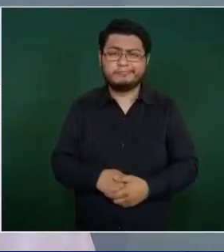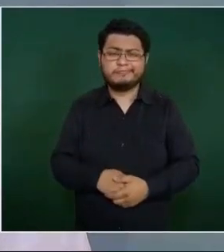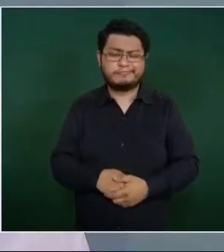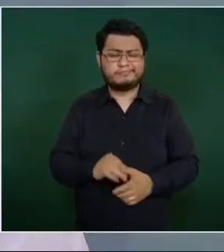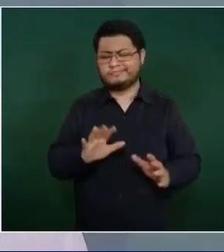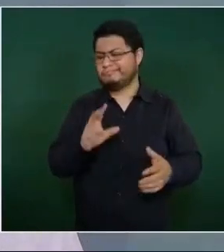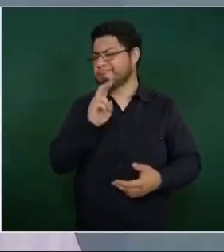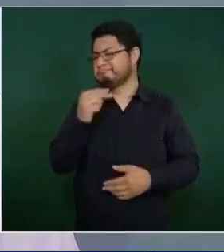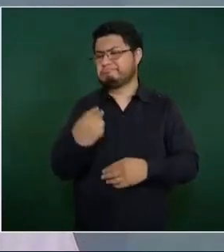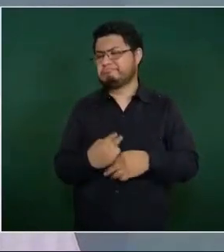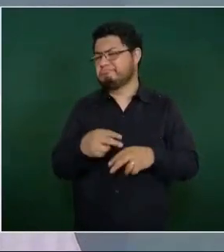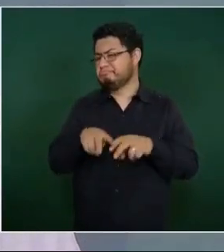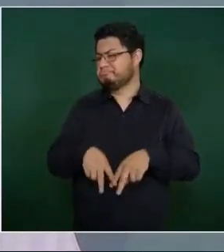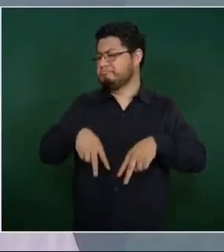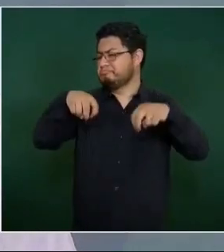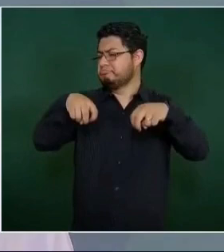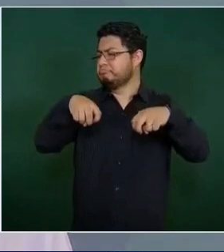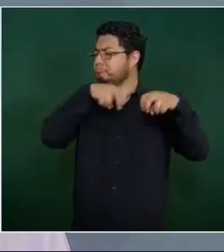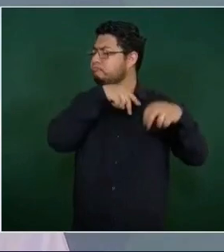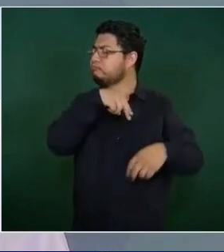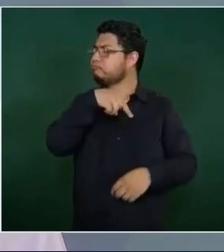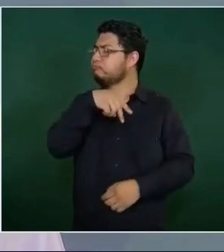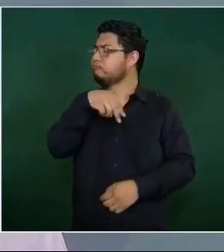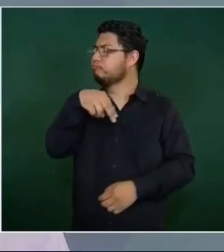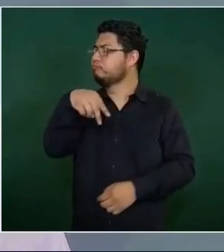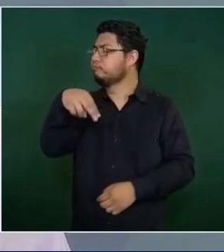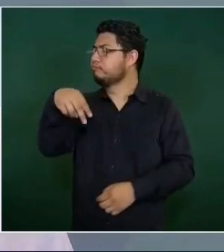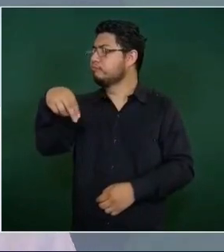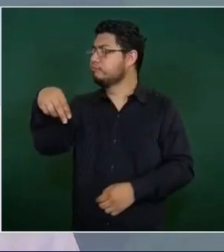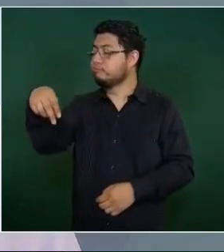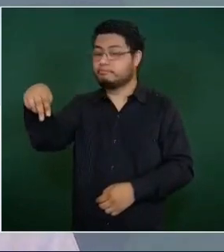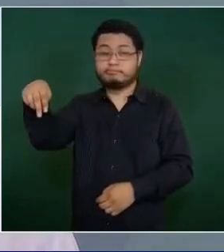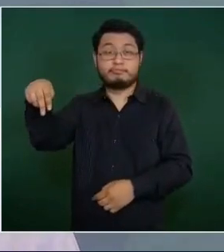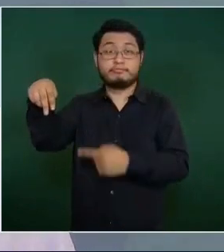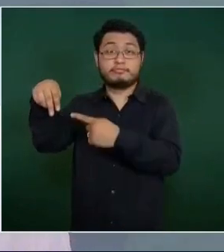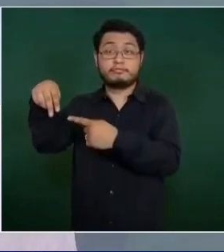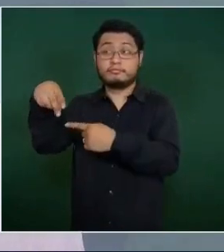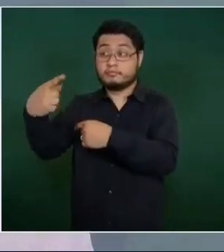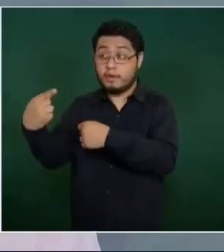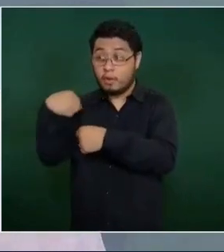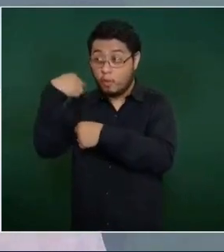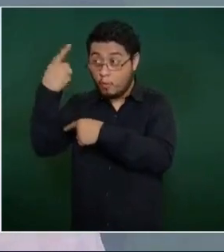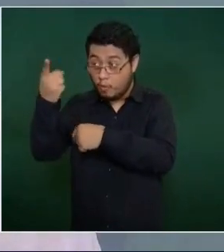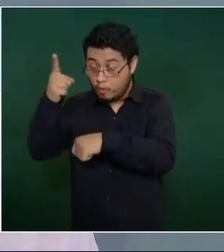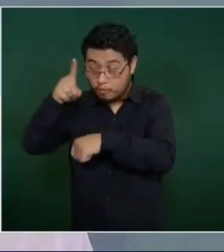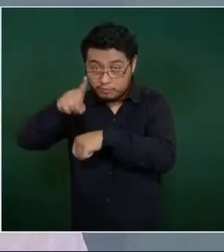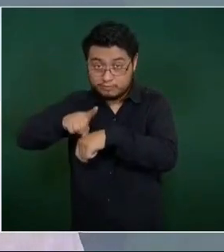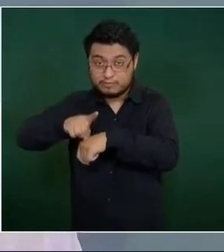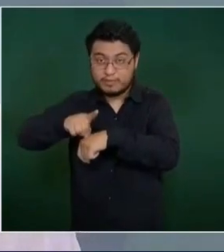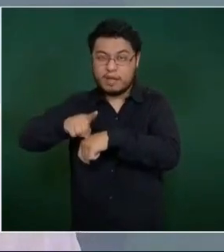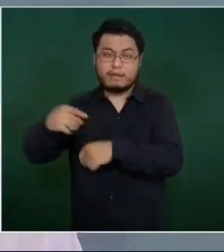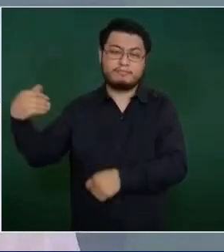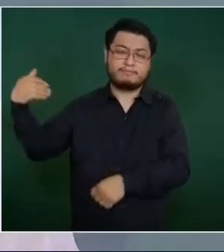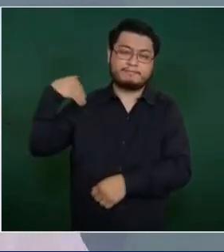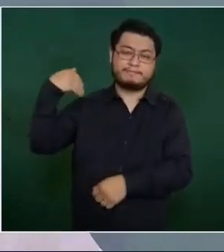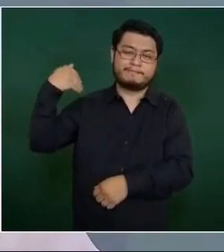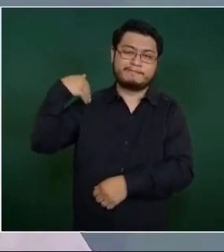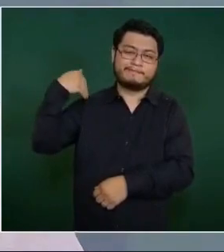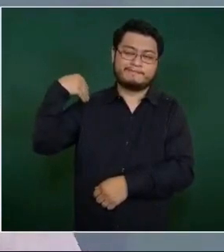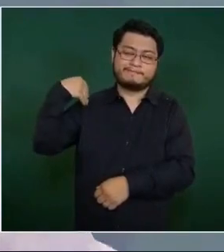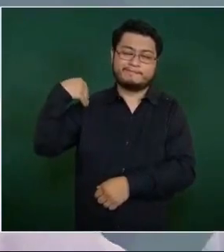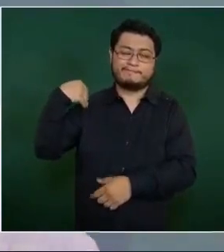Entonces nos paramos, me retiré y al día siguiente ya me estaban hablando de